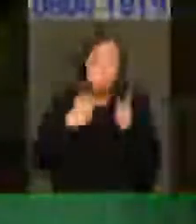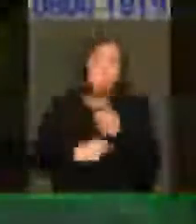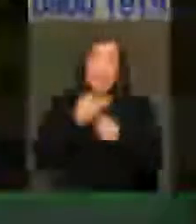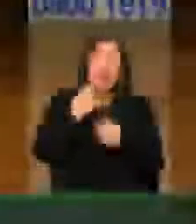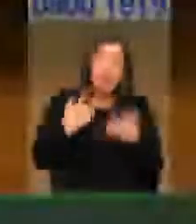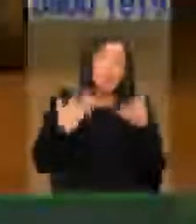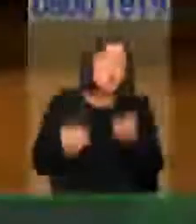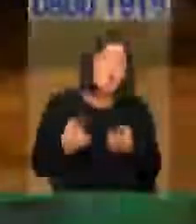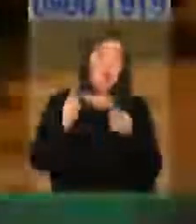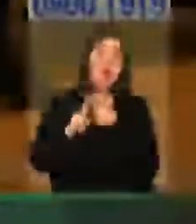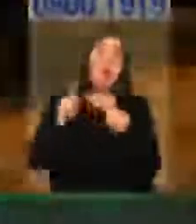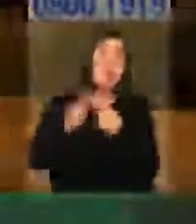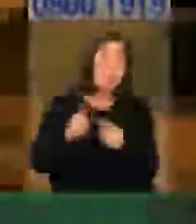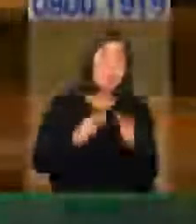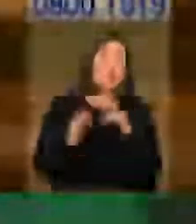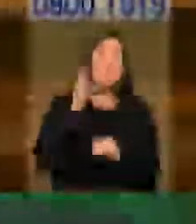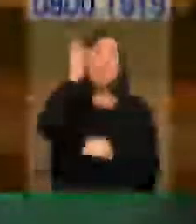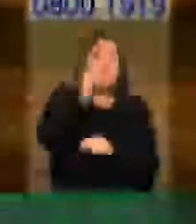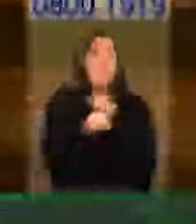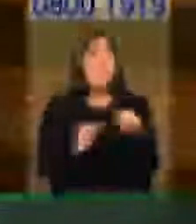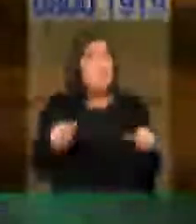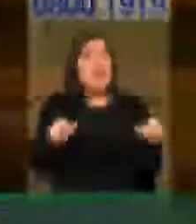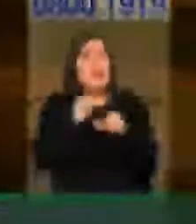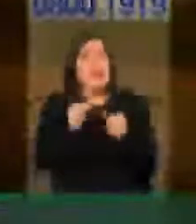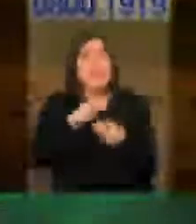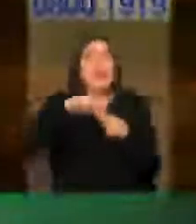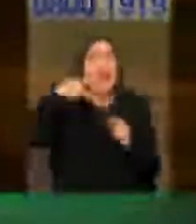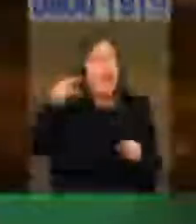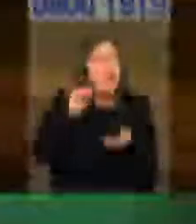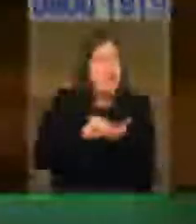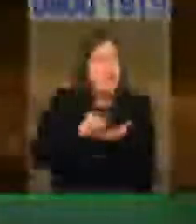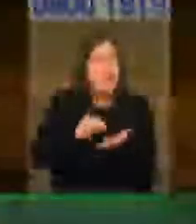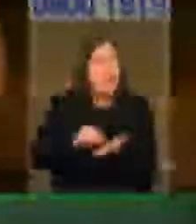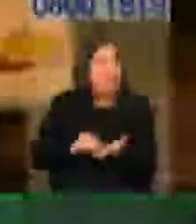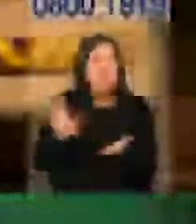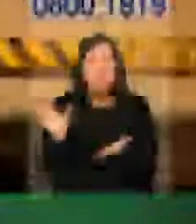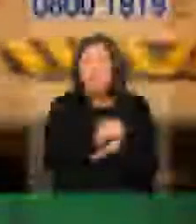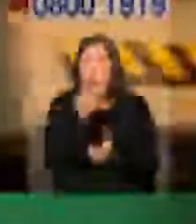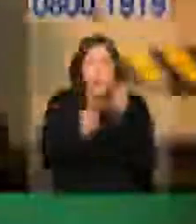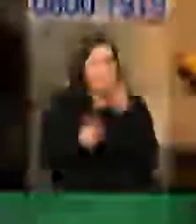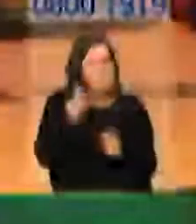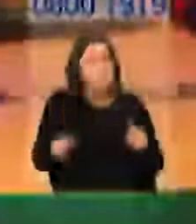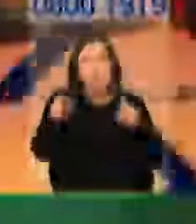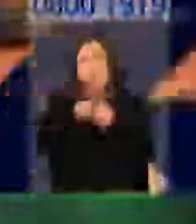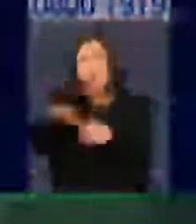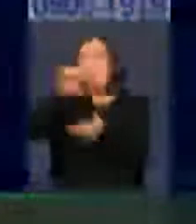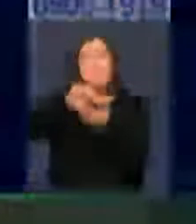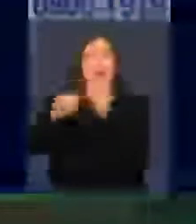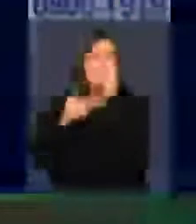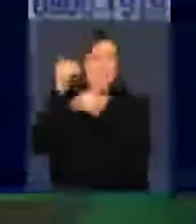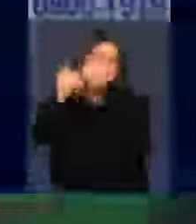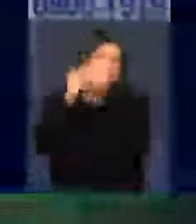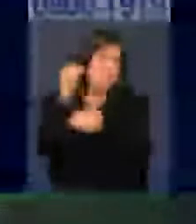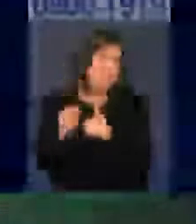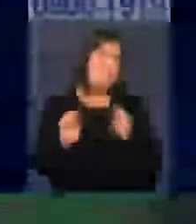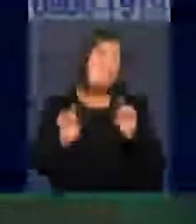un acuerdo para en el futuro tener un registro de ADN de toda la población, tal como existe en países avanzados. Es solo